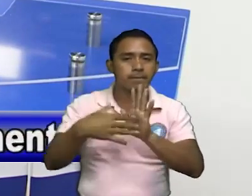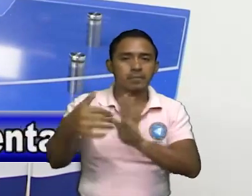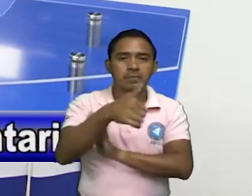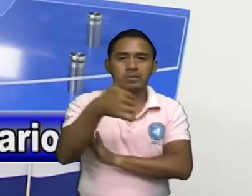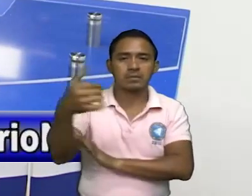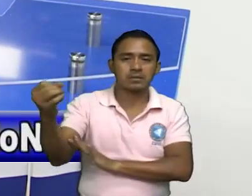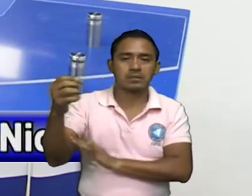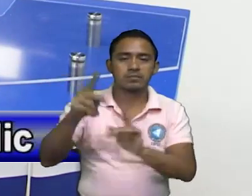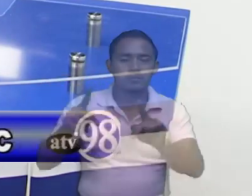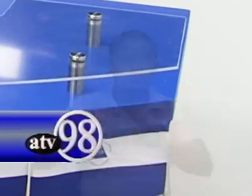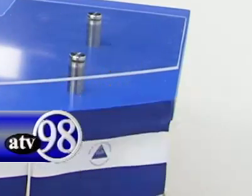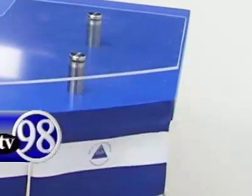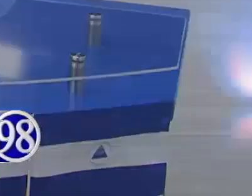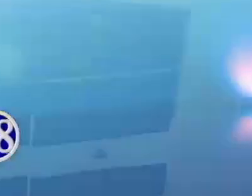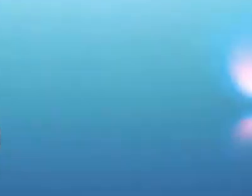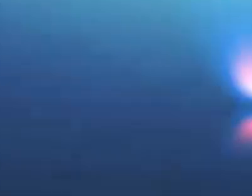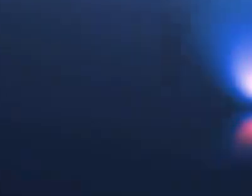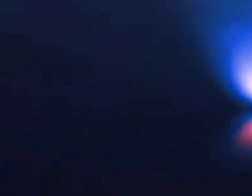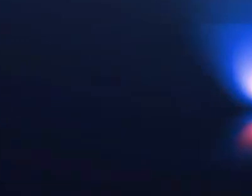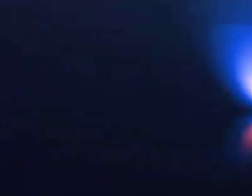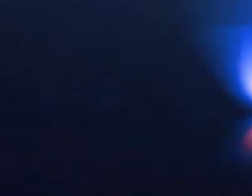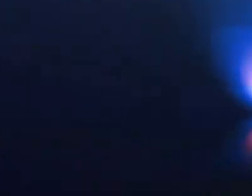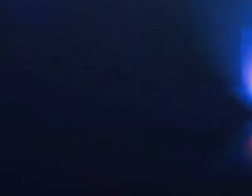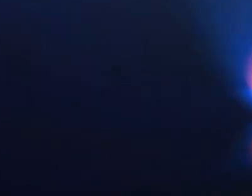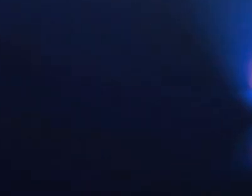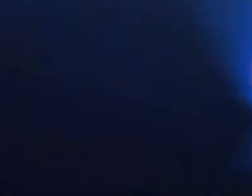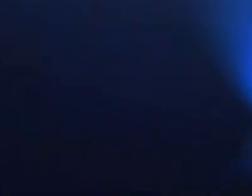1.600 entrevistados.